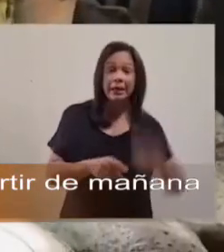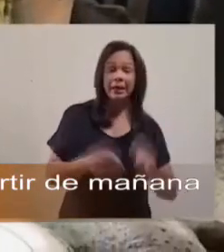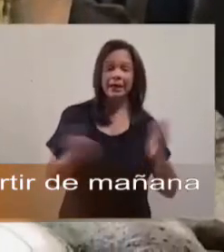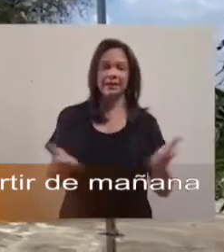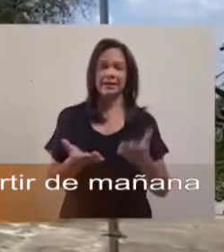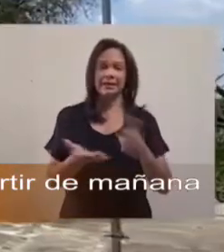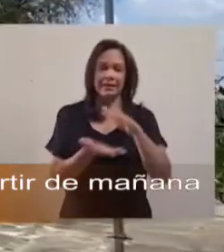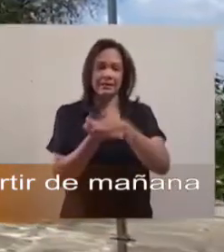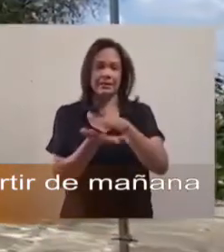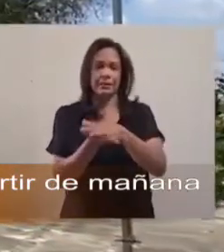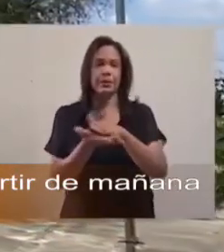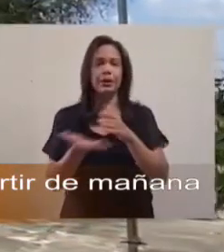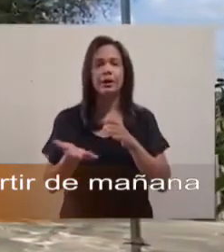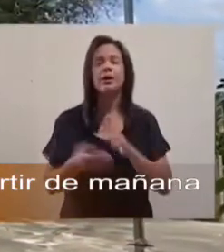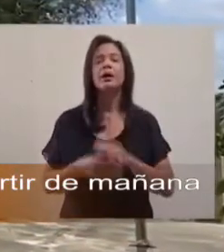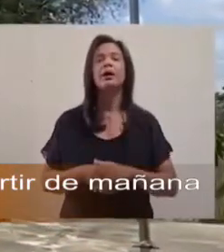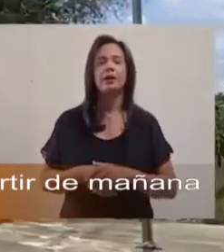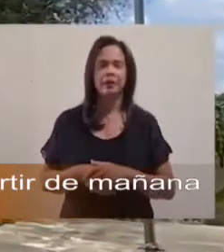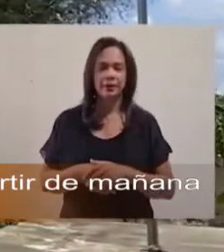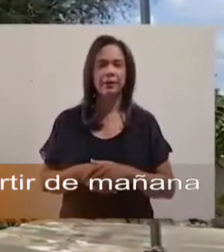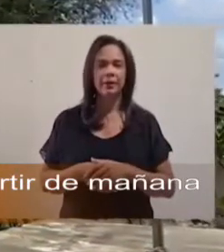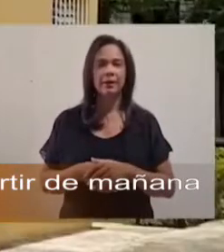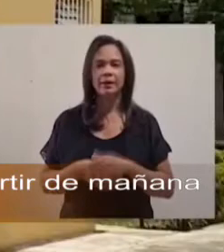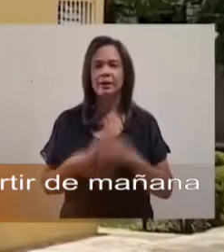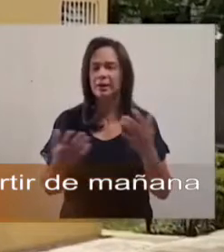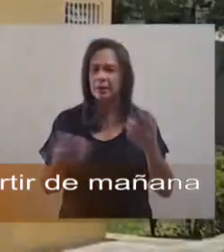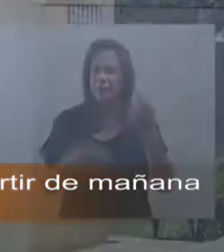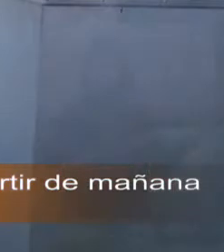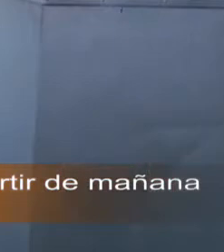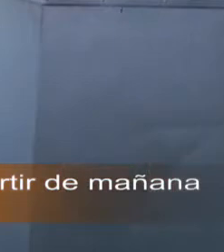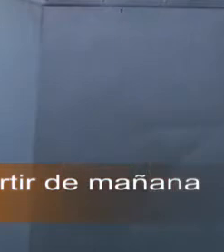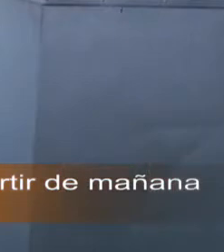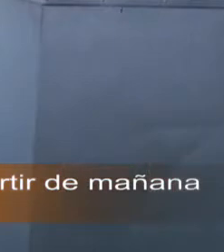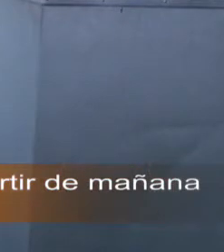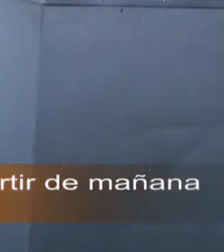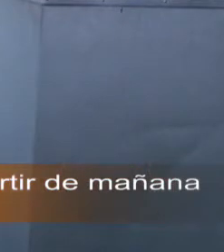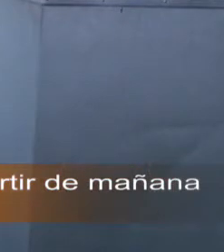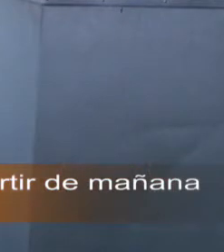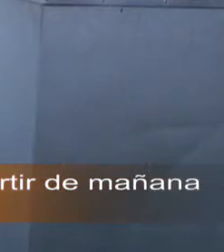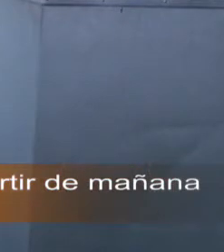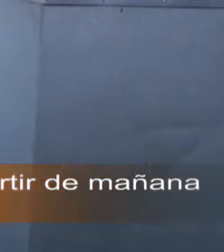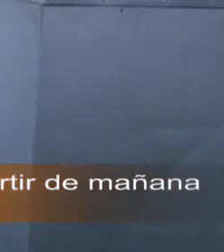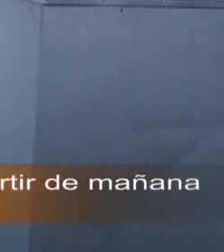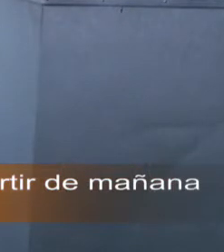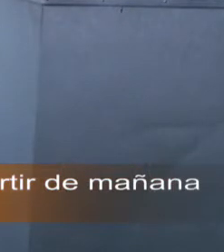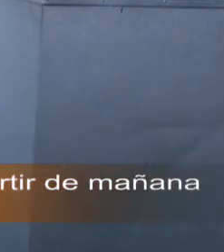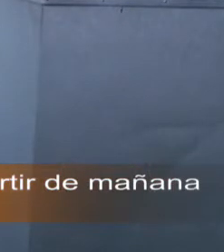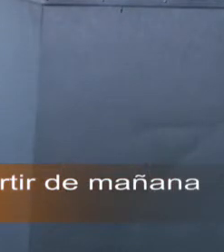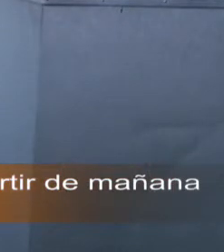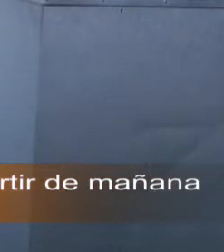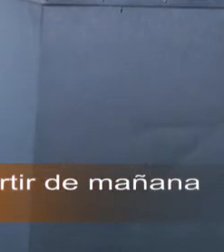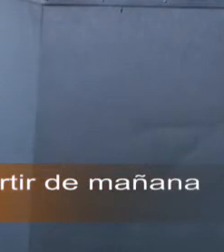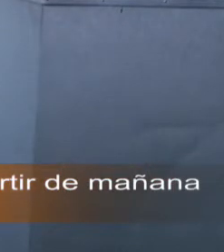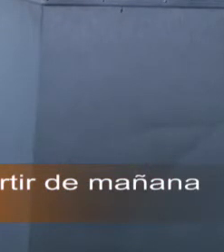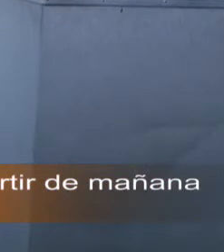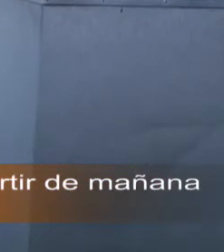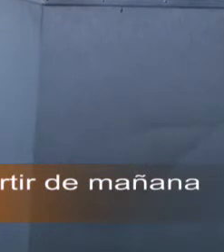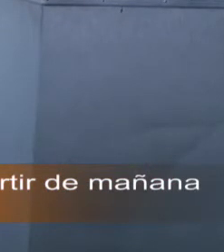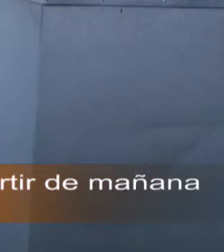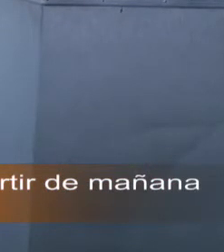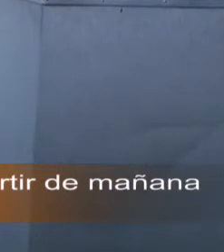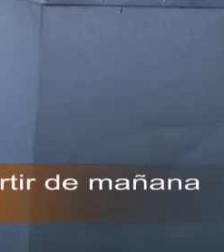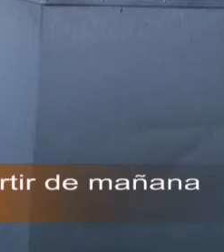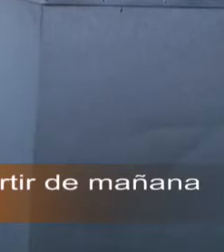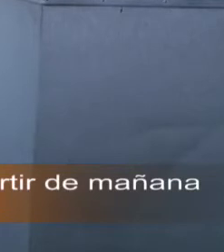los 152 municipios que tenemos, hay 48 que ya están semipresencial. Mira, nadie ha ido a esas escuelas a ver cuál es